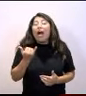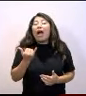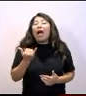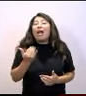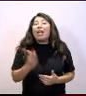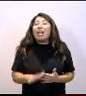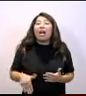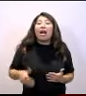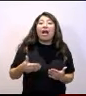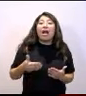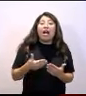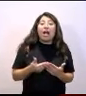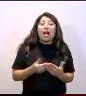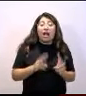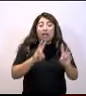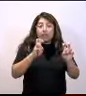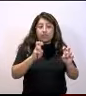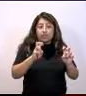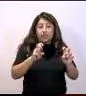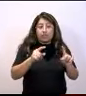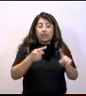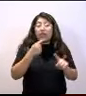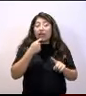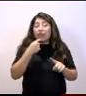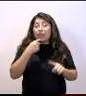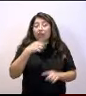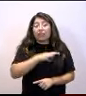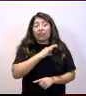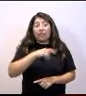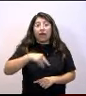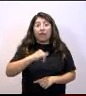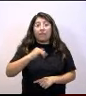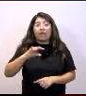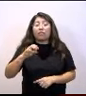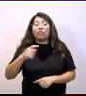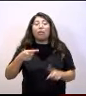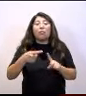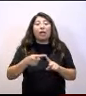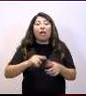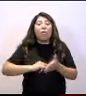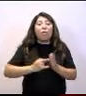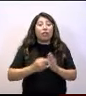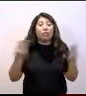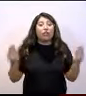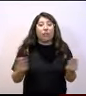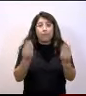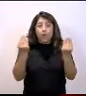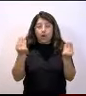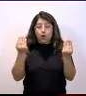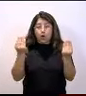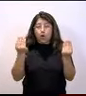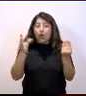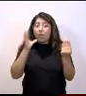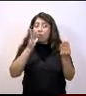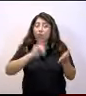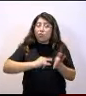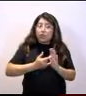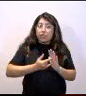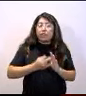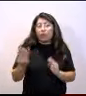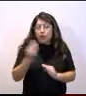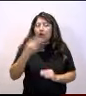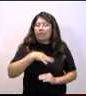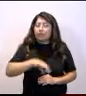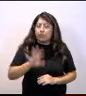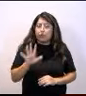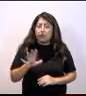señora Maiso de mano tendida para mejorar un proyecto que es francamente mejorable.